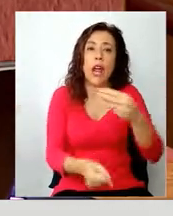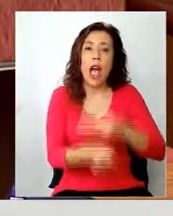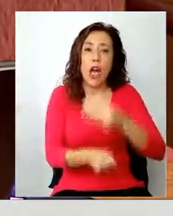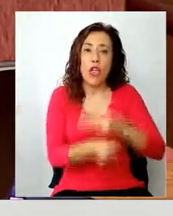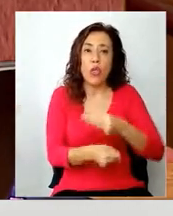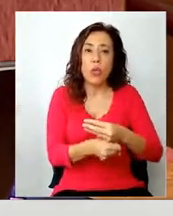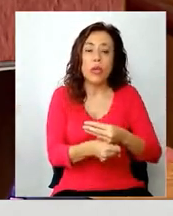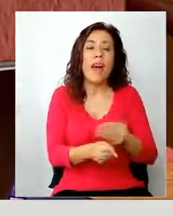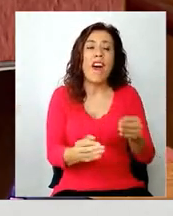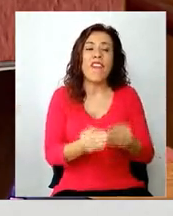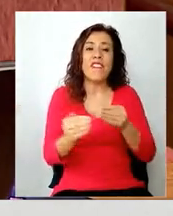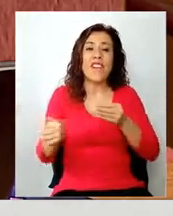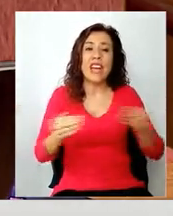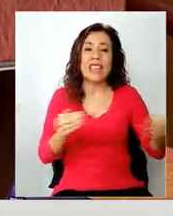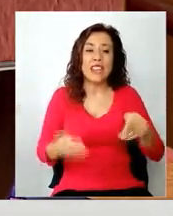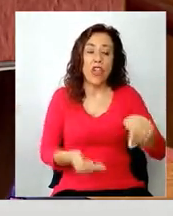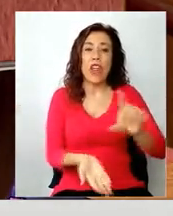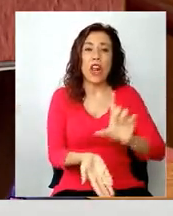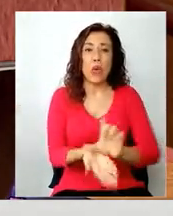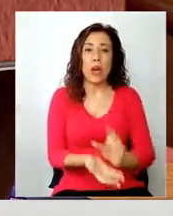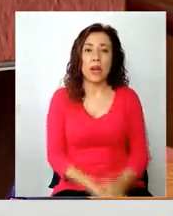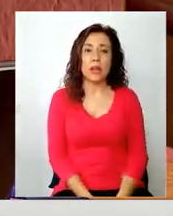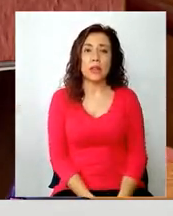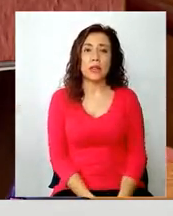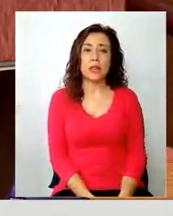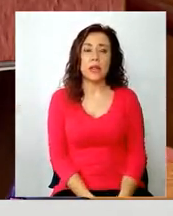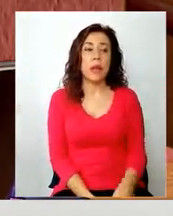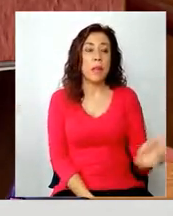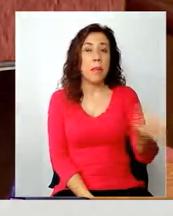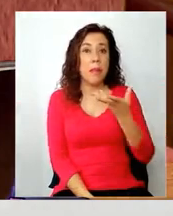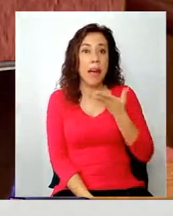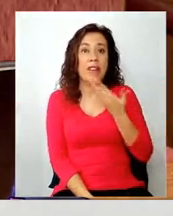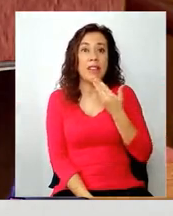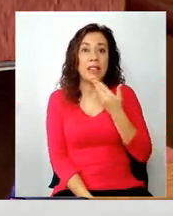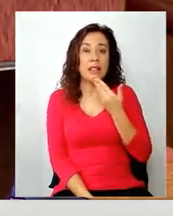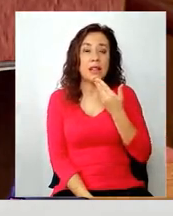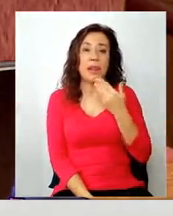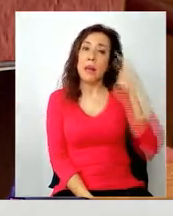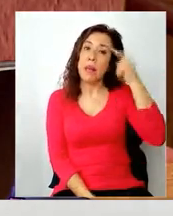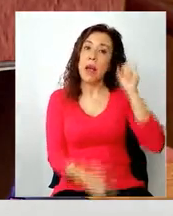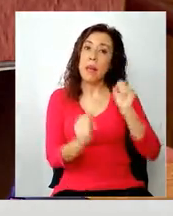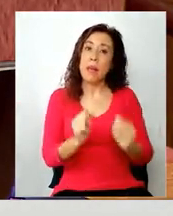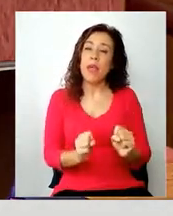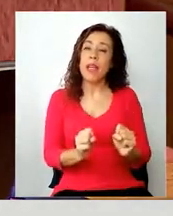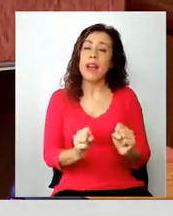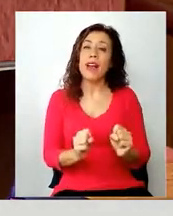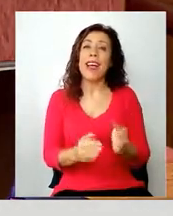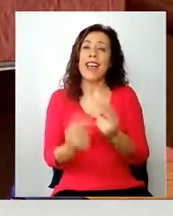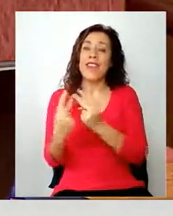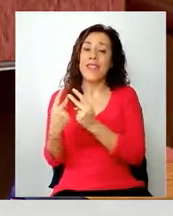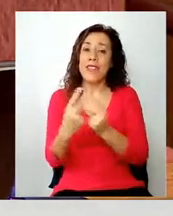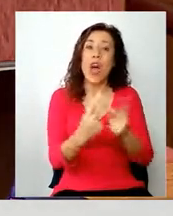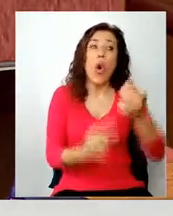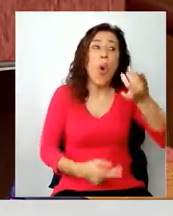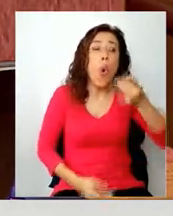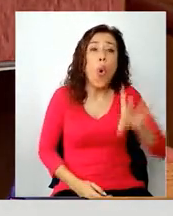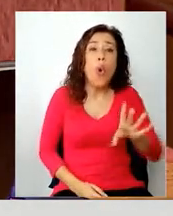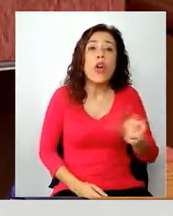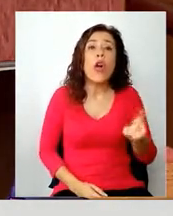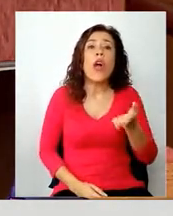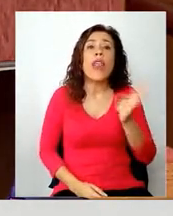del sector me indica además que para poder trasladarse la única alternativa es por medio de